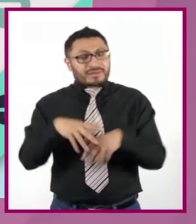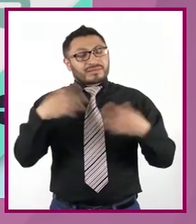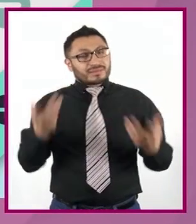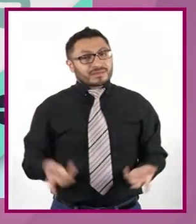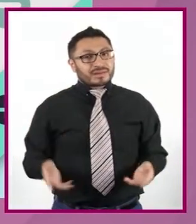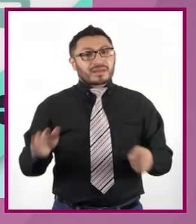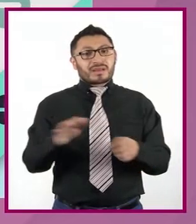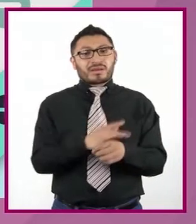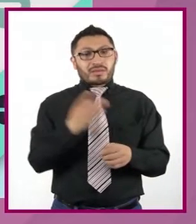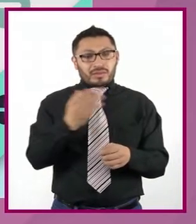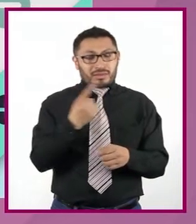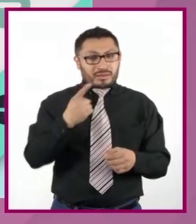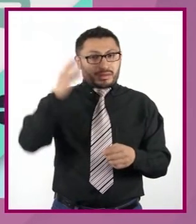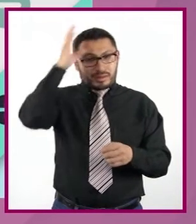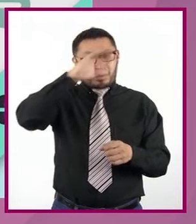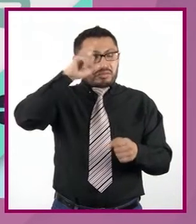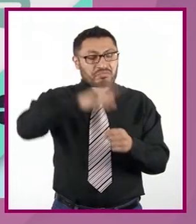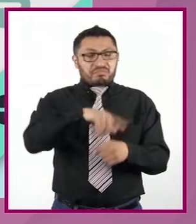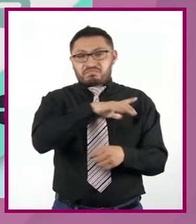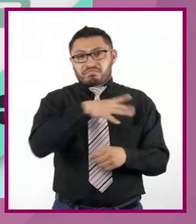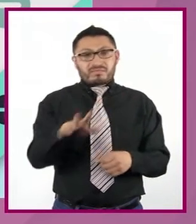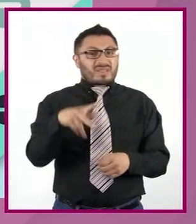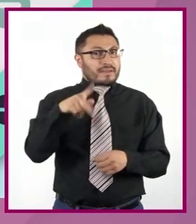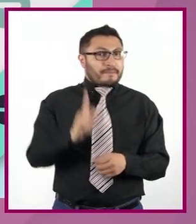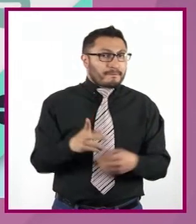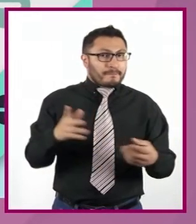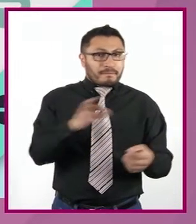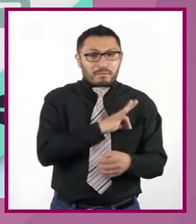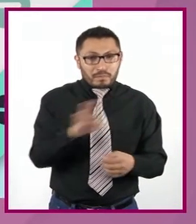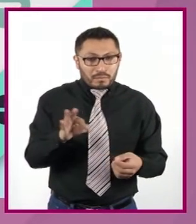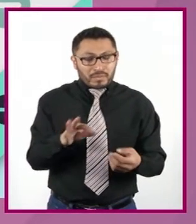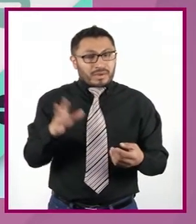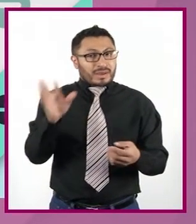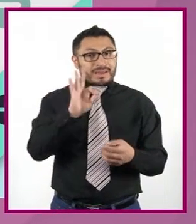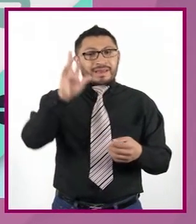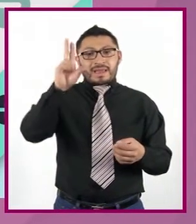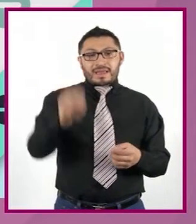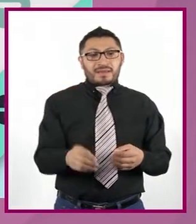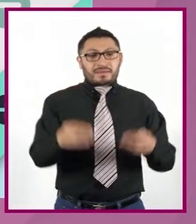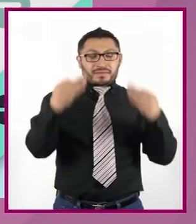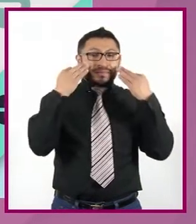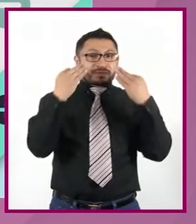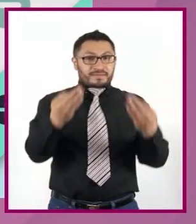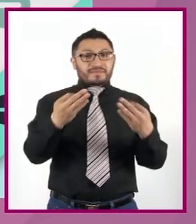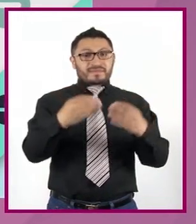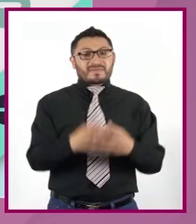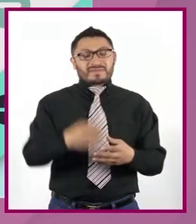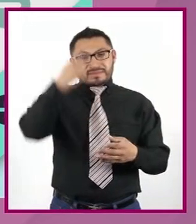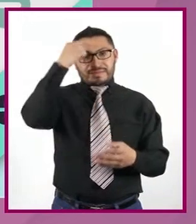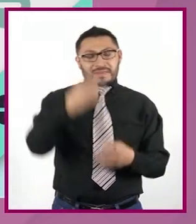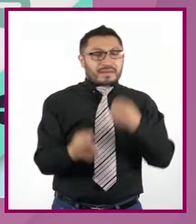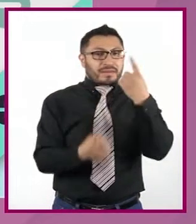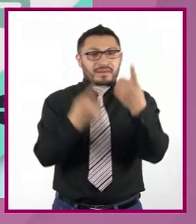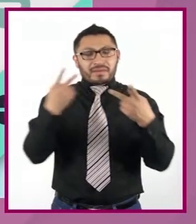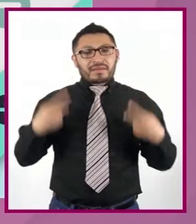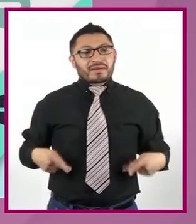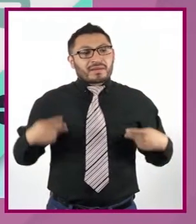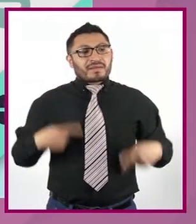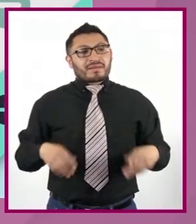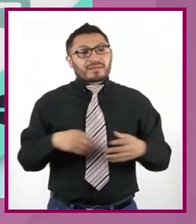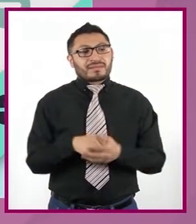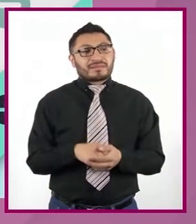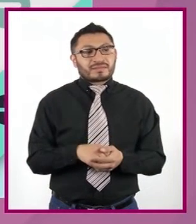por cultura general. Sin embargo, puede ser que no sea tan evidente para algunas y algunos de